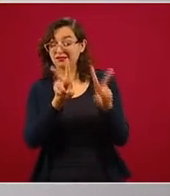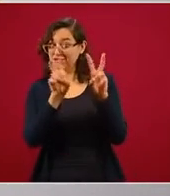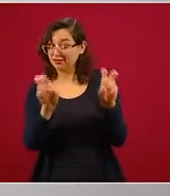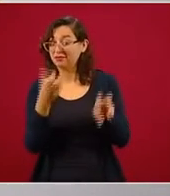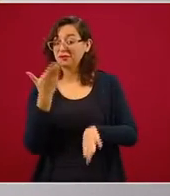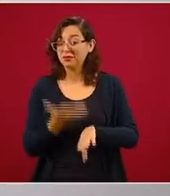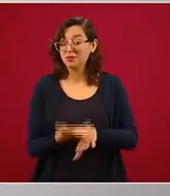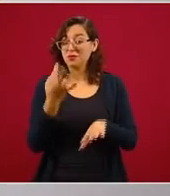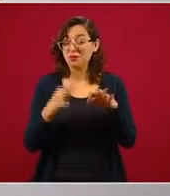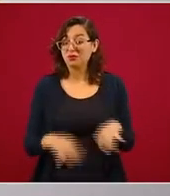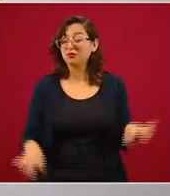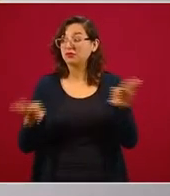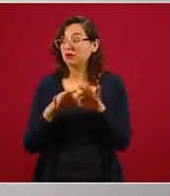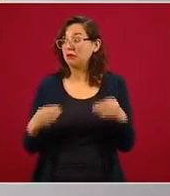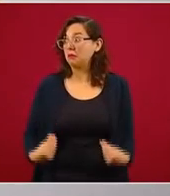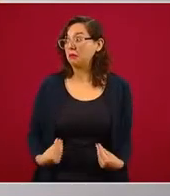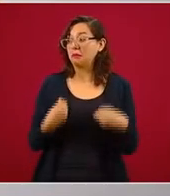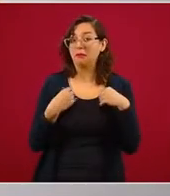importante, esta realidad